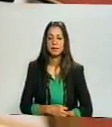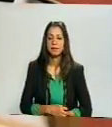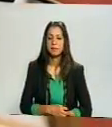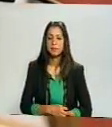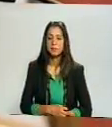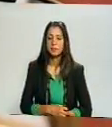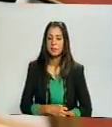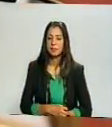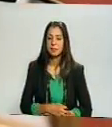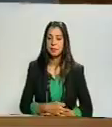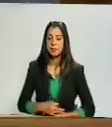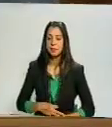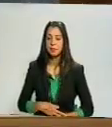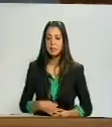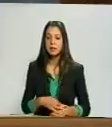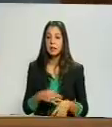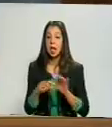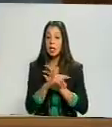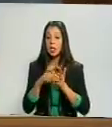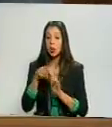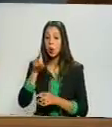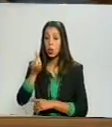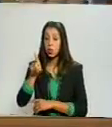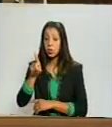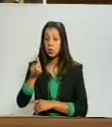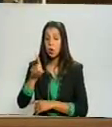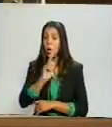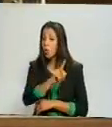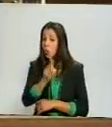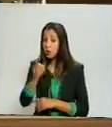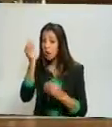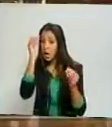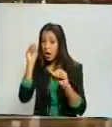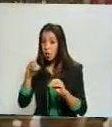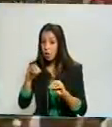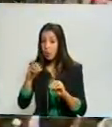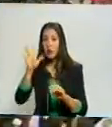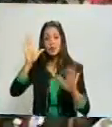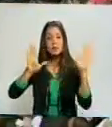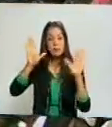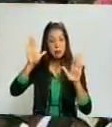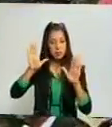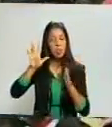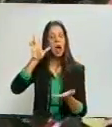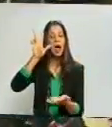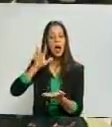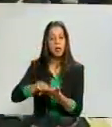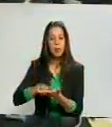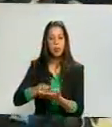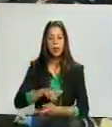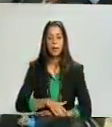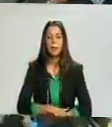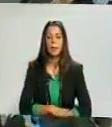En consideración el artículo primero, los que están de acuerdo, hacerlo con la señal de costumbre. Aprobado.